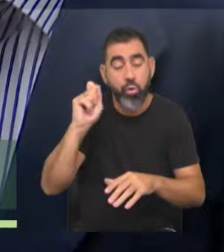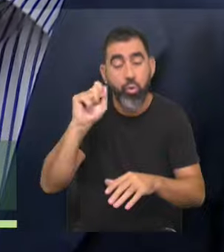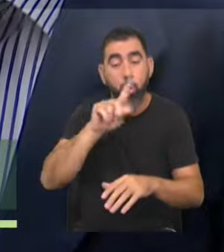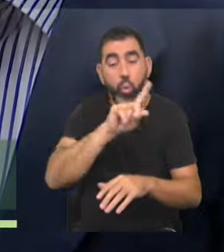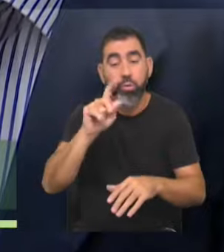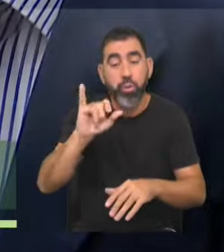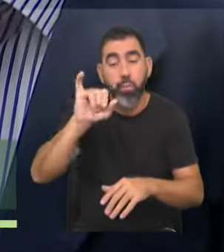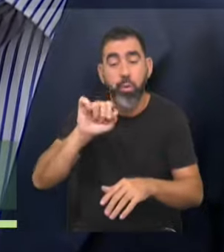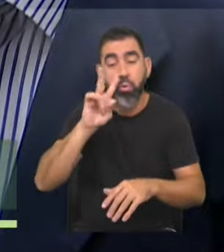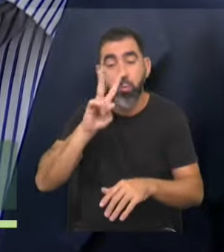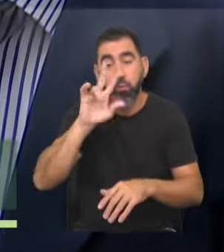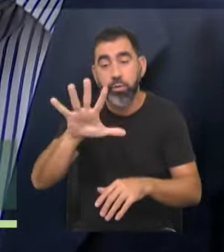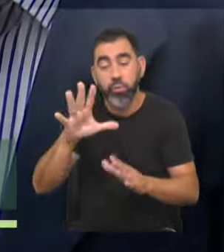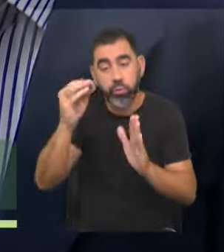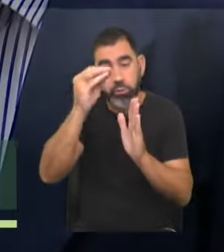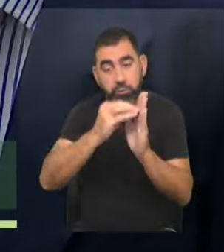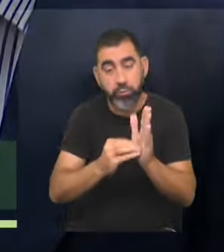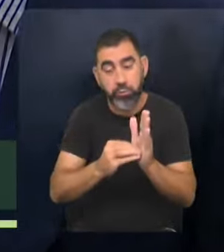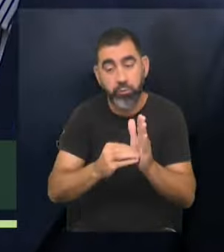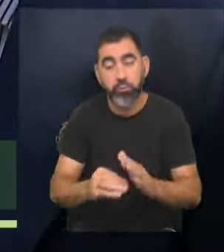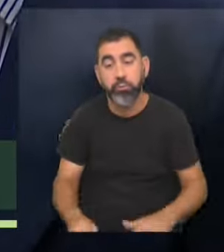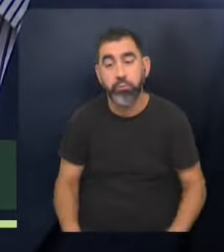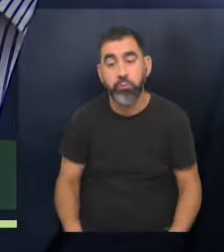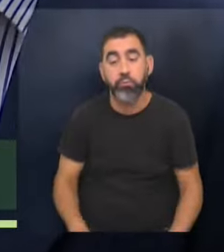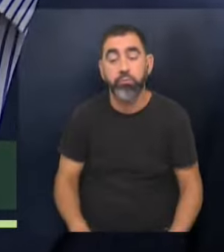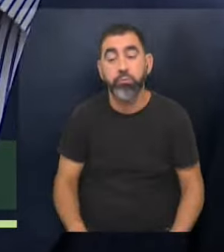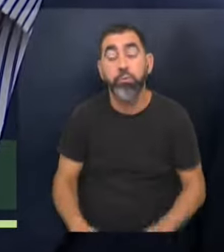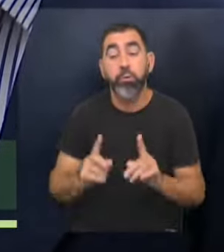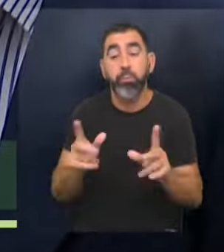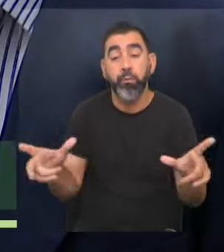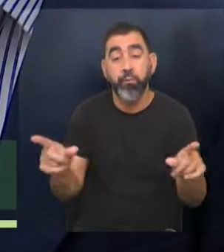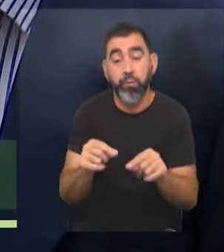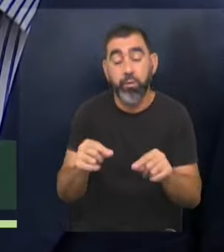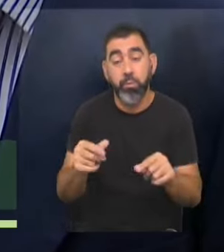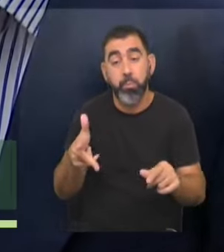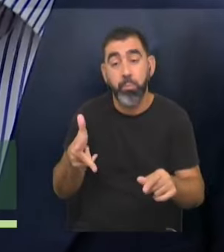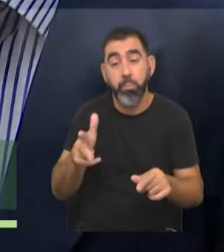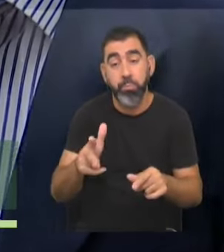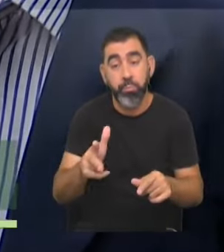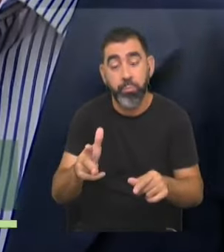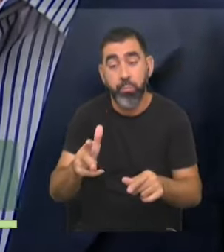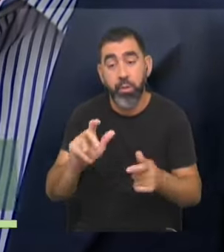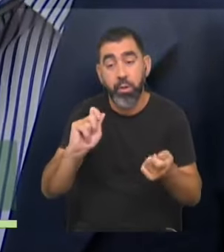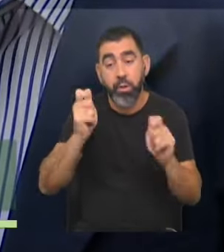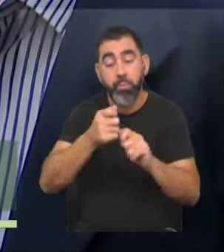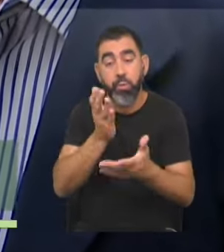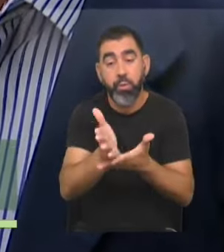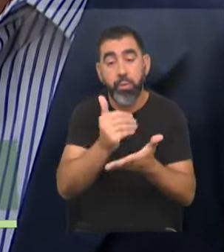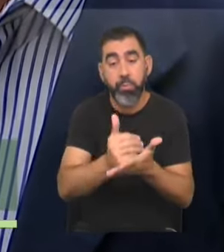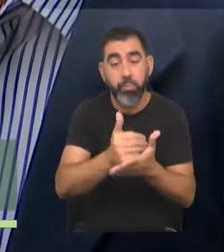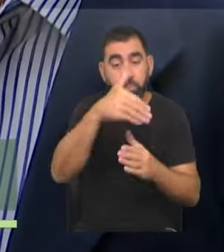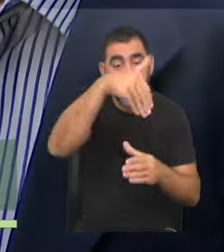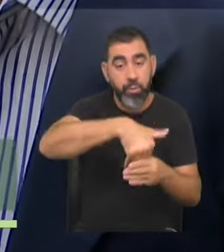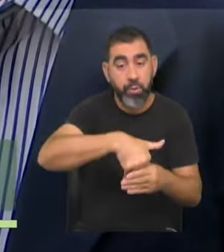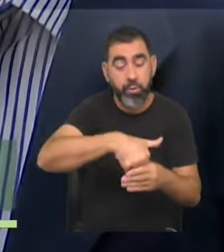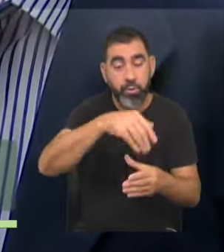de mayo 2025 se inscriban en el registro Cívico nacional también vence hoy el plazo para realizar traslados departamentales o sea dentro